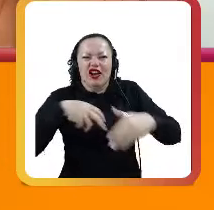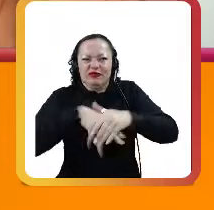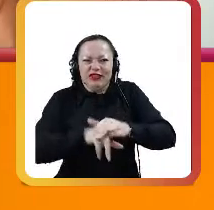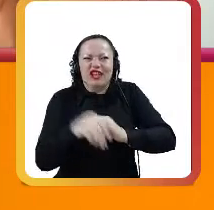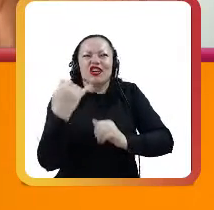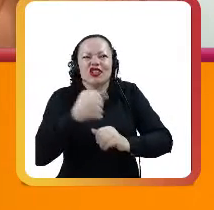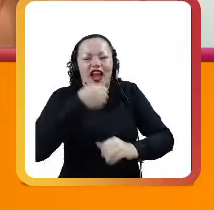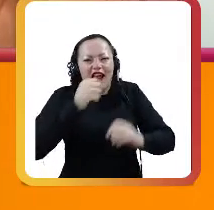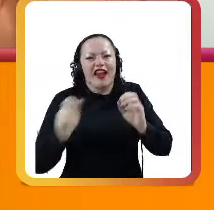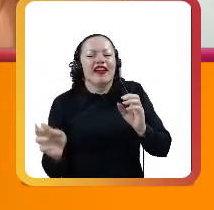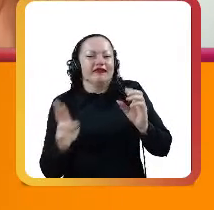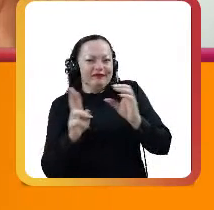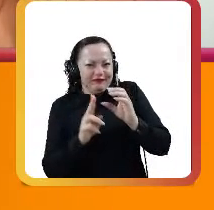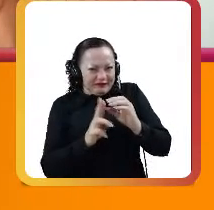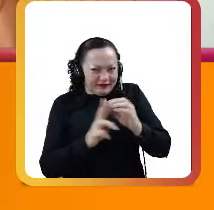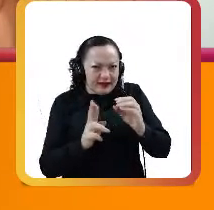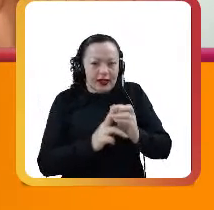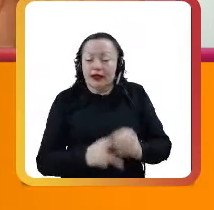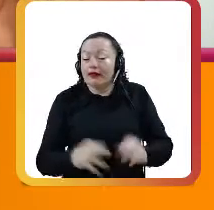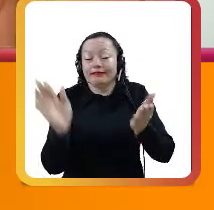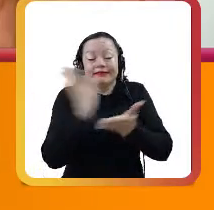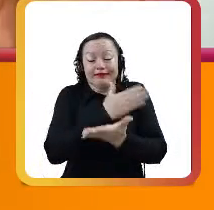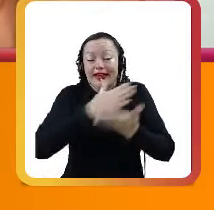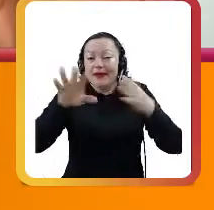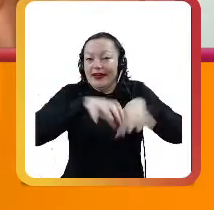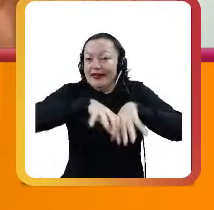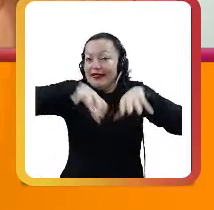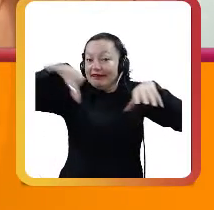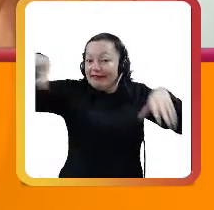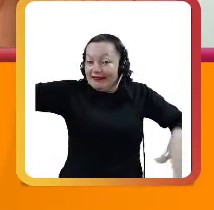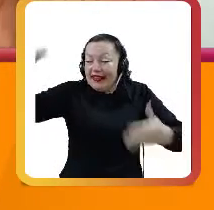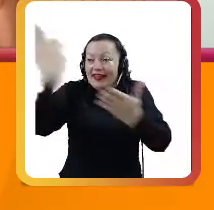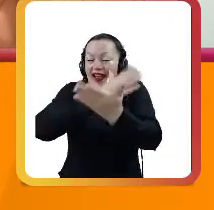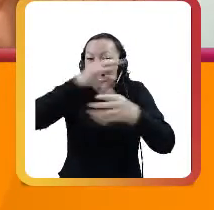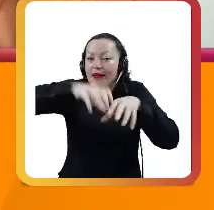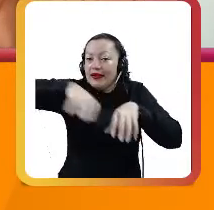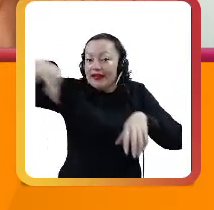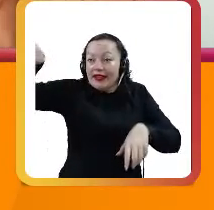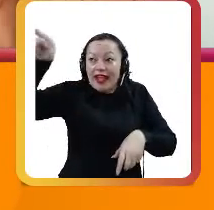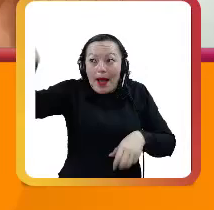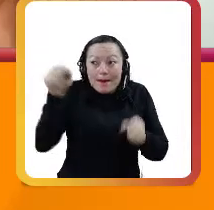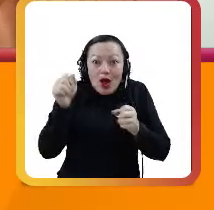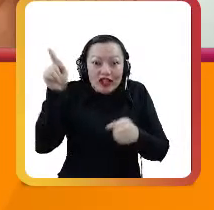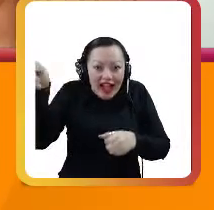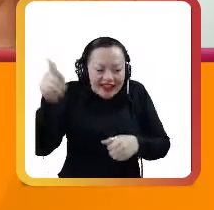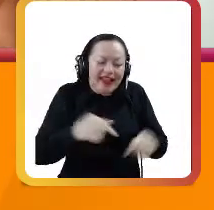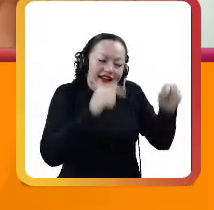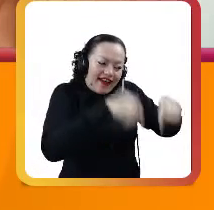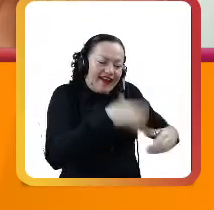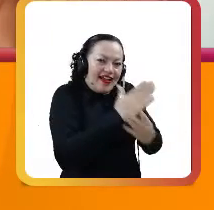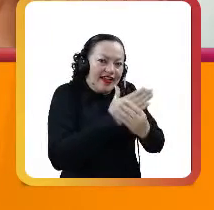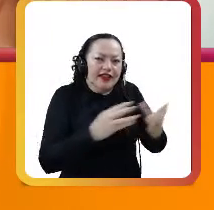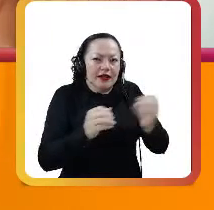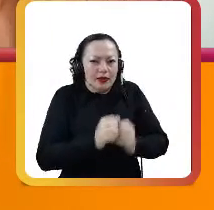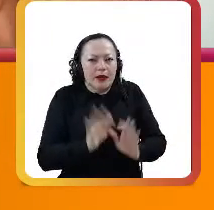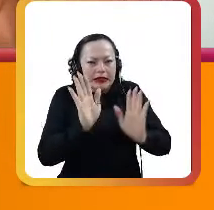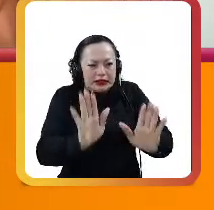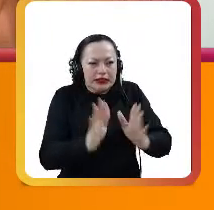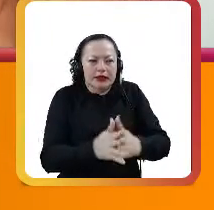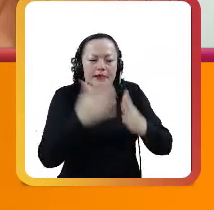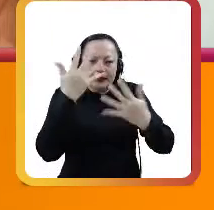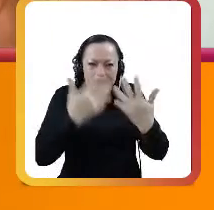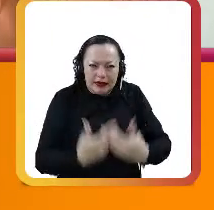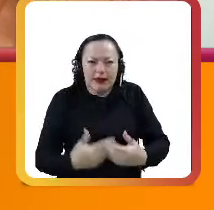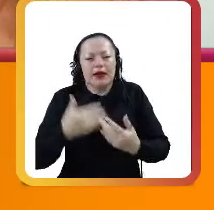que estas disposiciones son para Bogotá, muy diferentes a las nuestras. Sé que hay algunas empresas que,